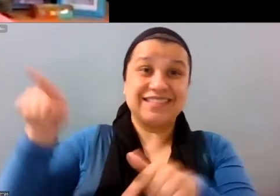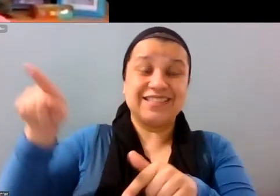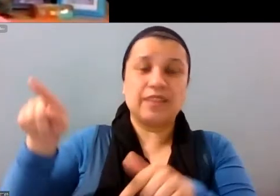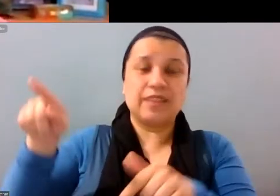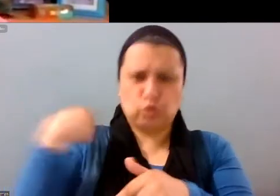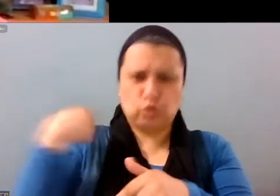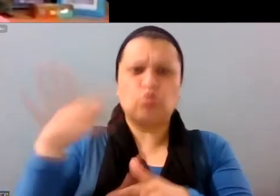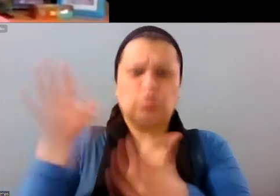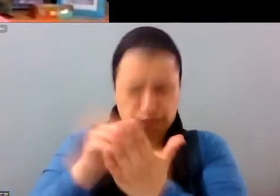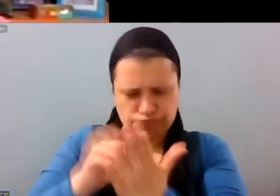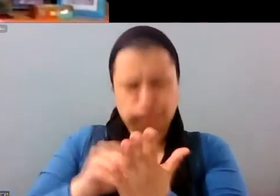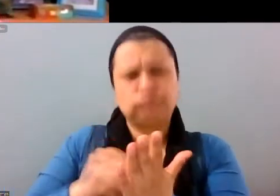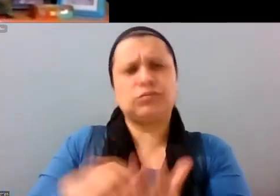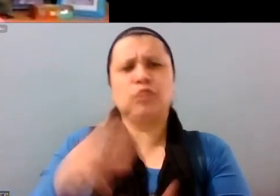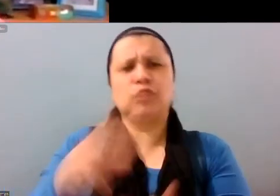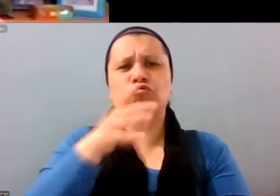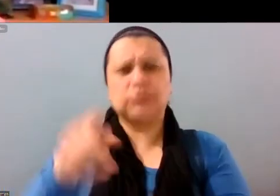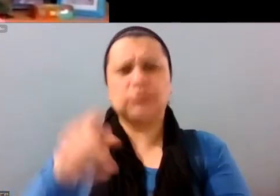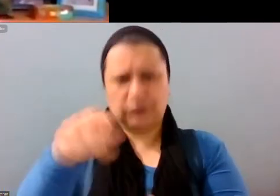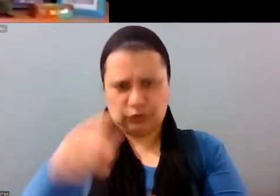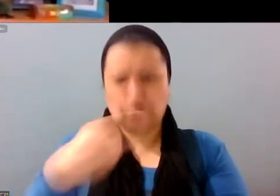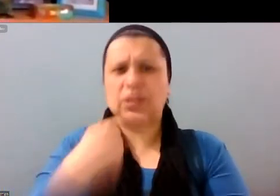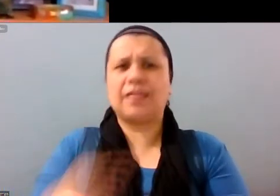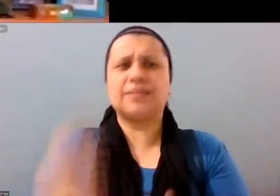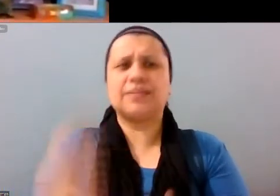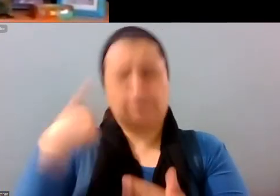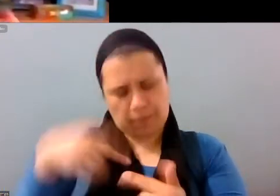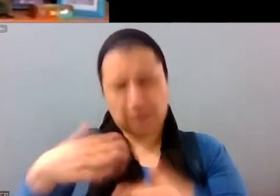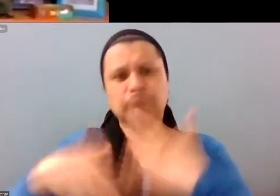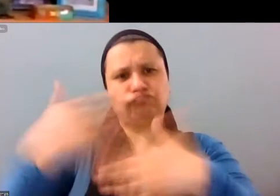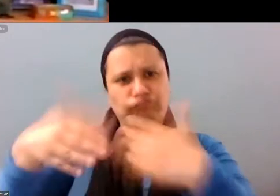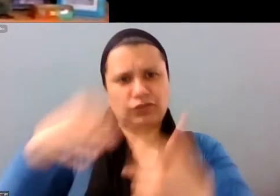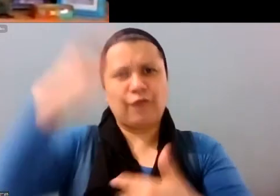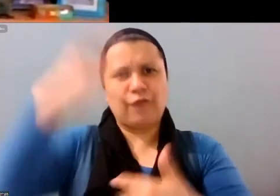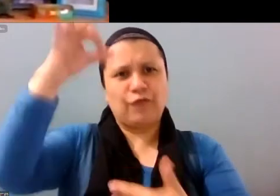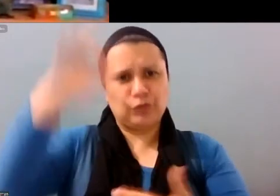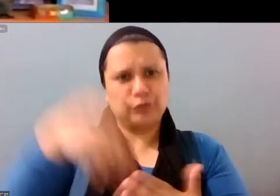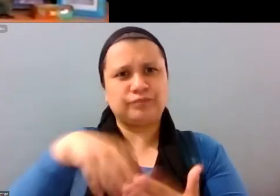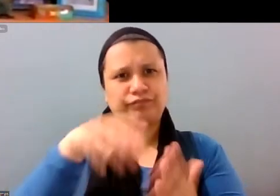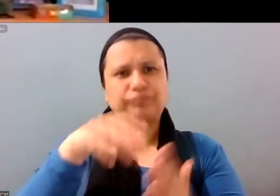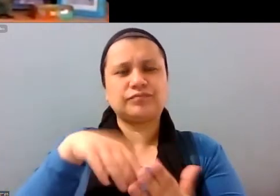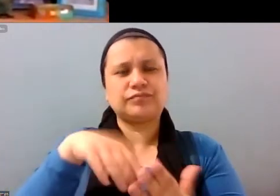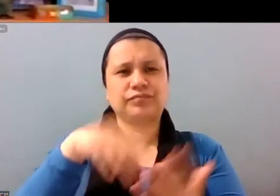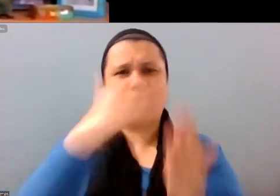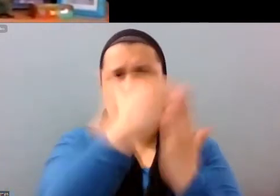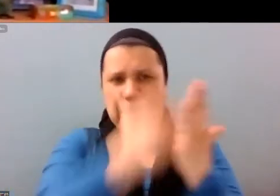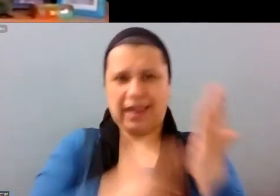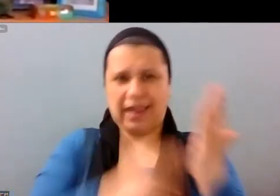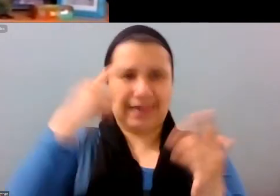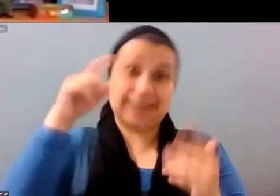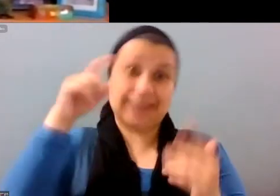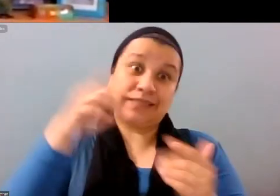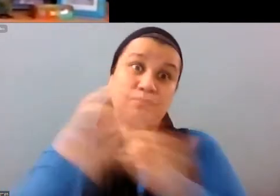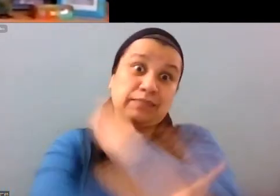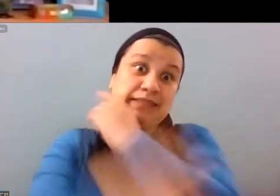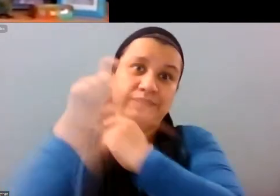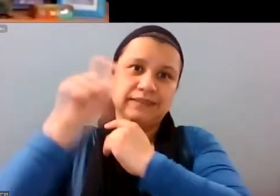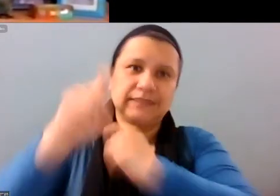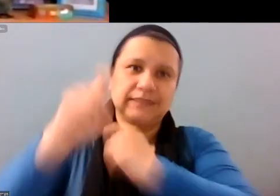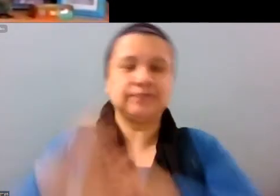recomendaciones para de verdad construir estas agendas que el país las necesita doña Iliana gracias doña Iliana